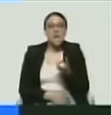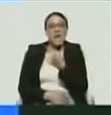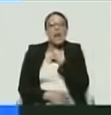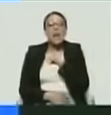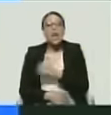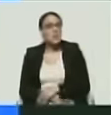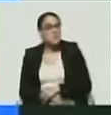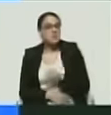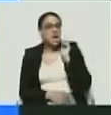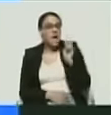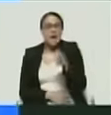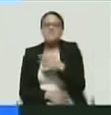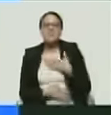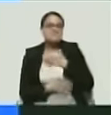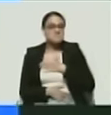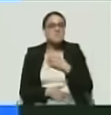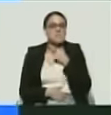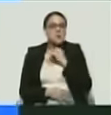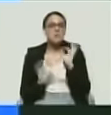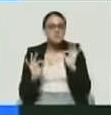Le produce beneplácito.